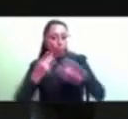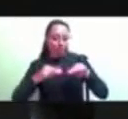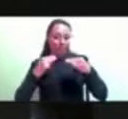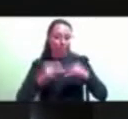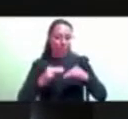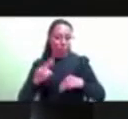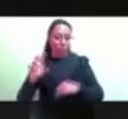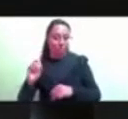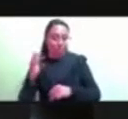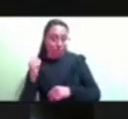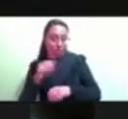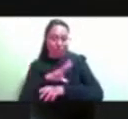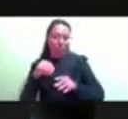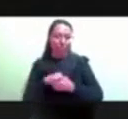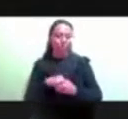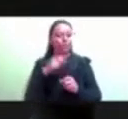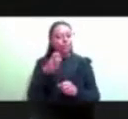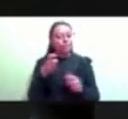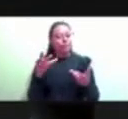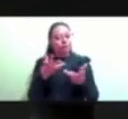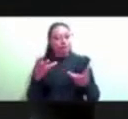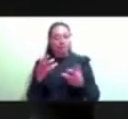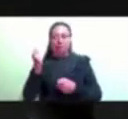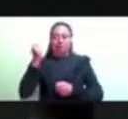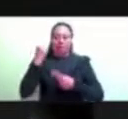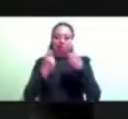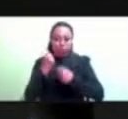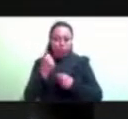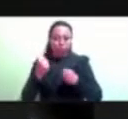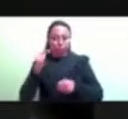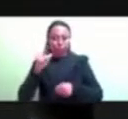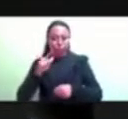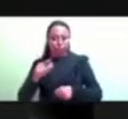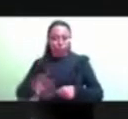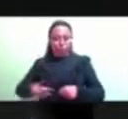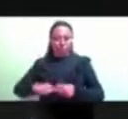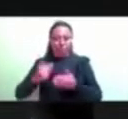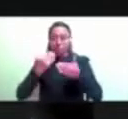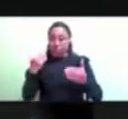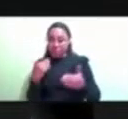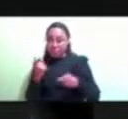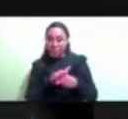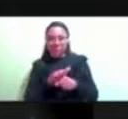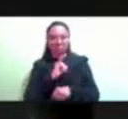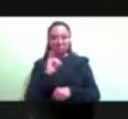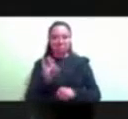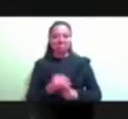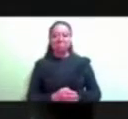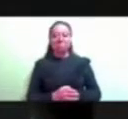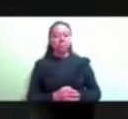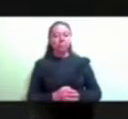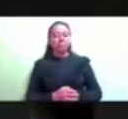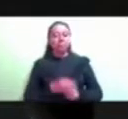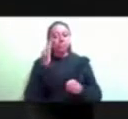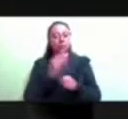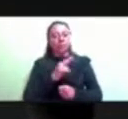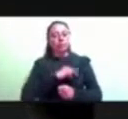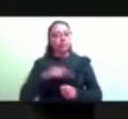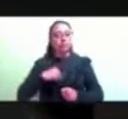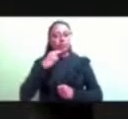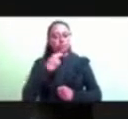presupuesto participativo, la renovación del parque vehicular, el ejercicio de los recursos, acciones en materia de